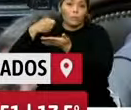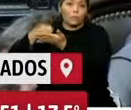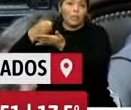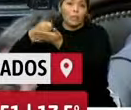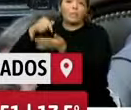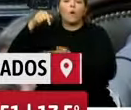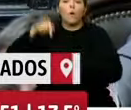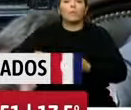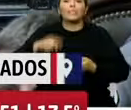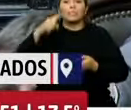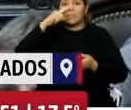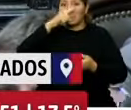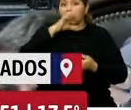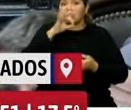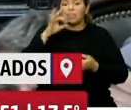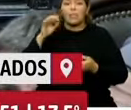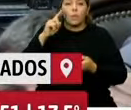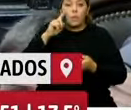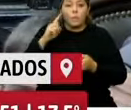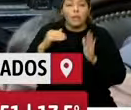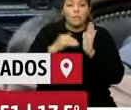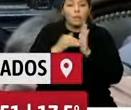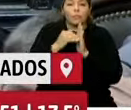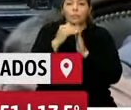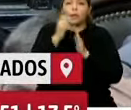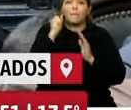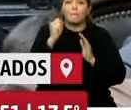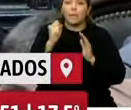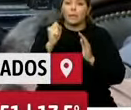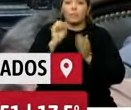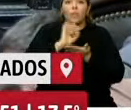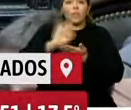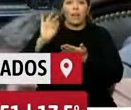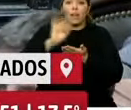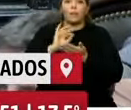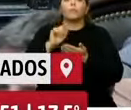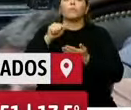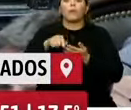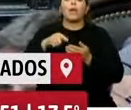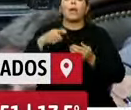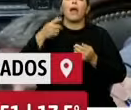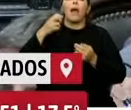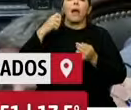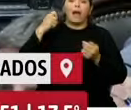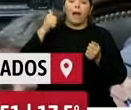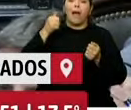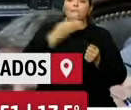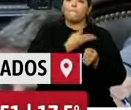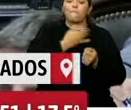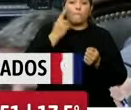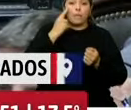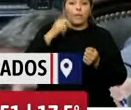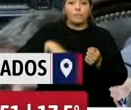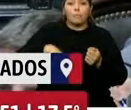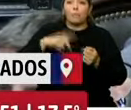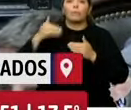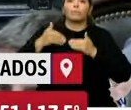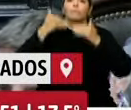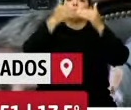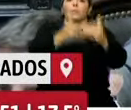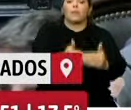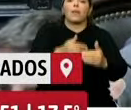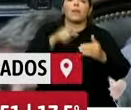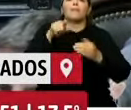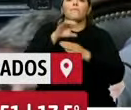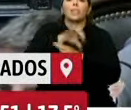y dijo frases digamos eh No sé cómo calificarlas te dejo a vos la calificación Pero que